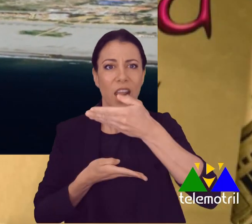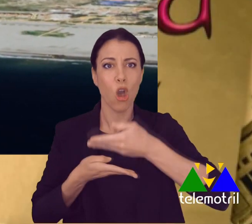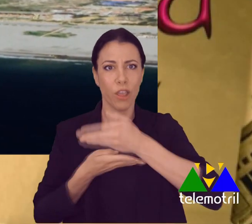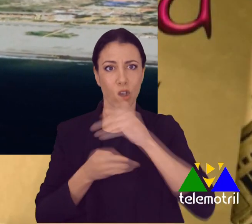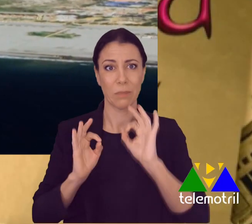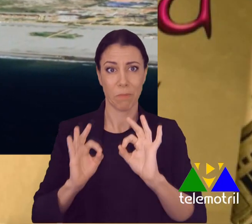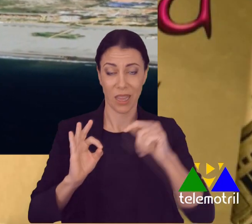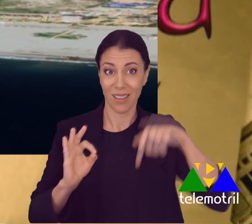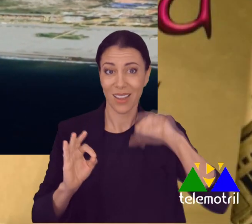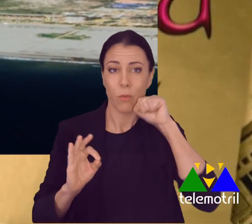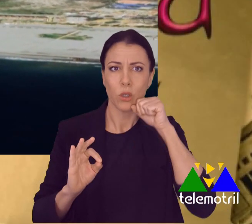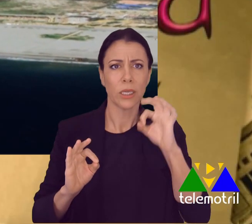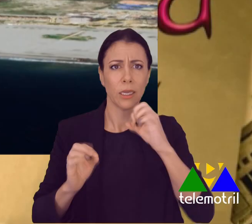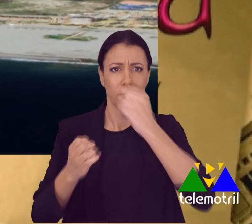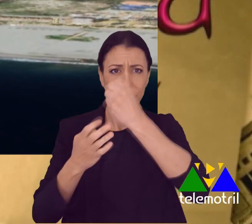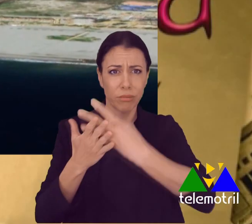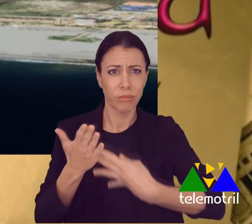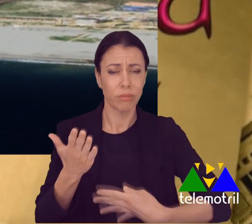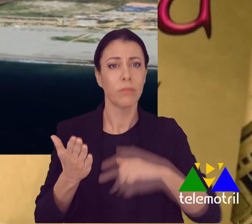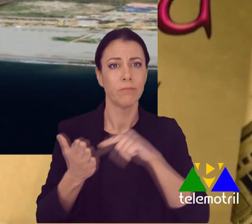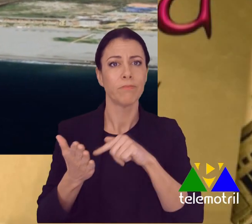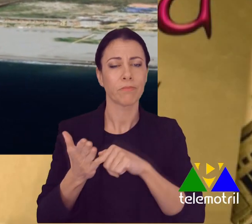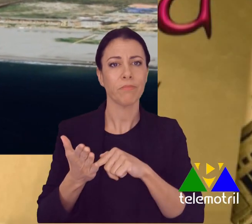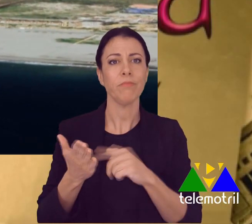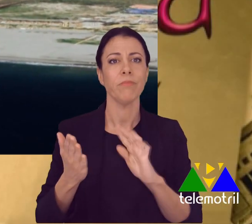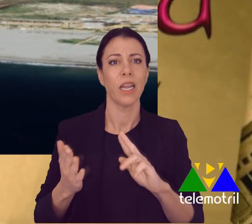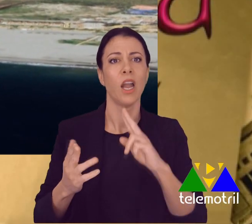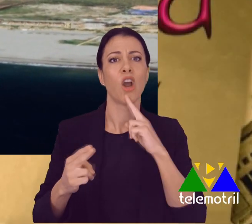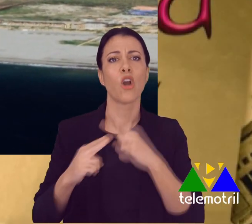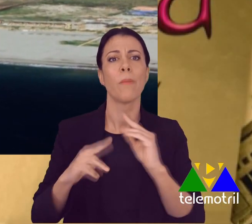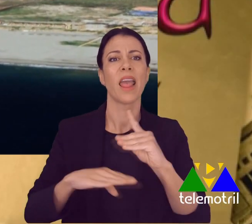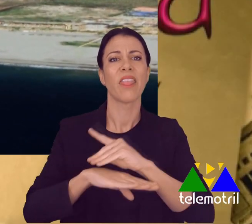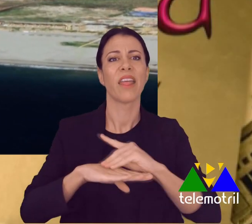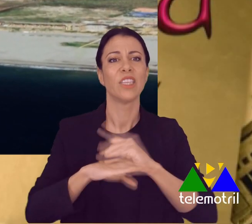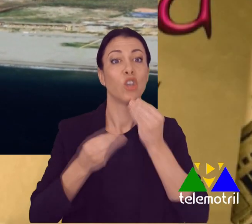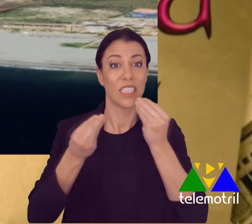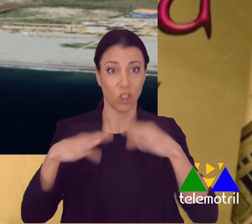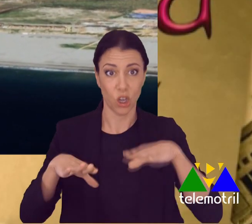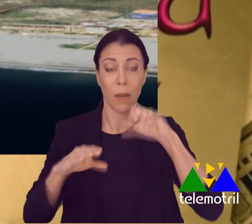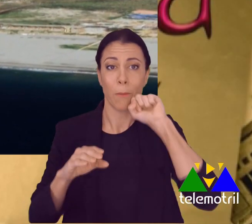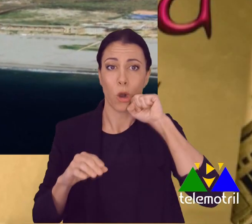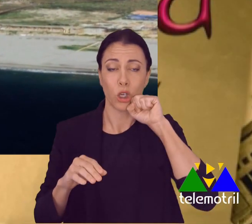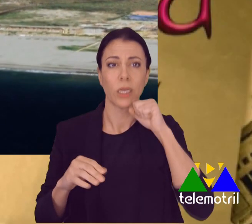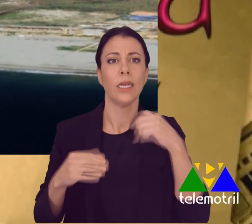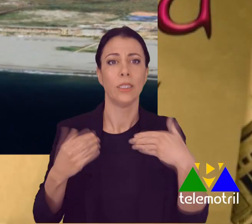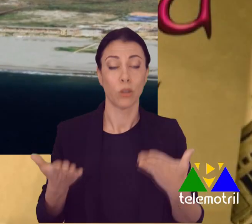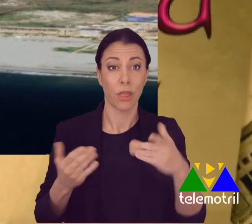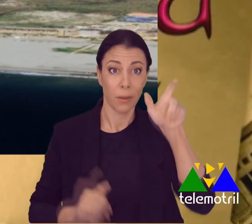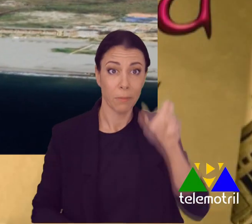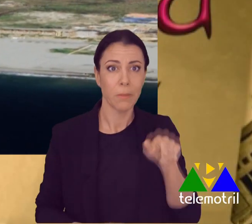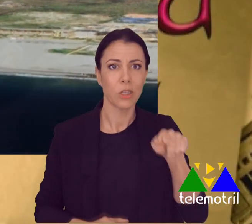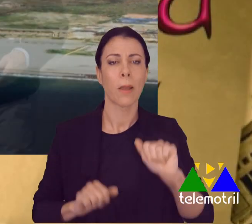Motrileño una serie de artículos que se llamó Datos sobre Historia de Motril, y fue uno de los